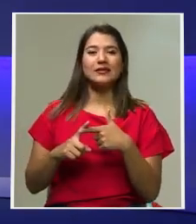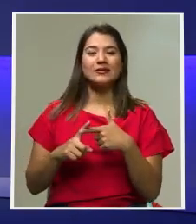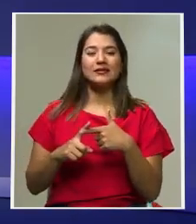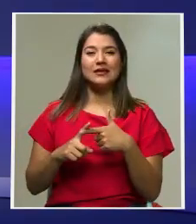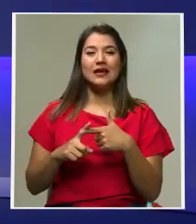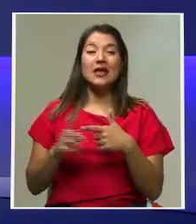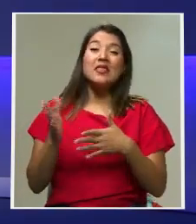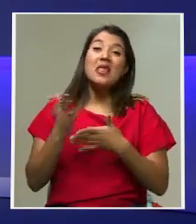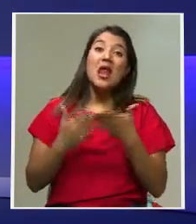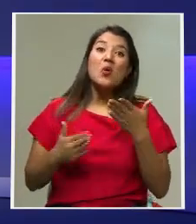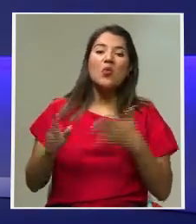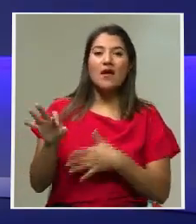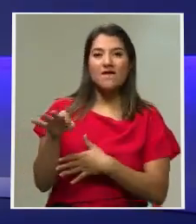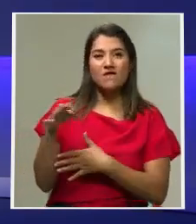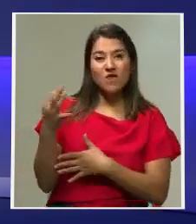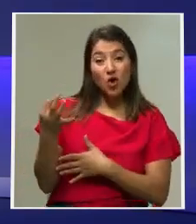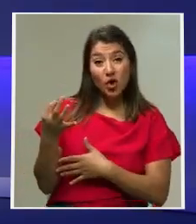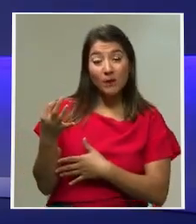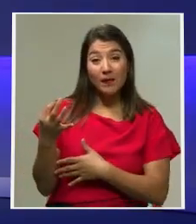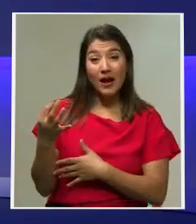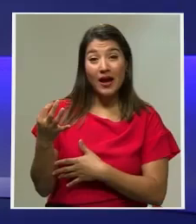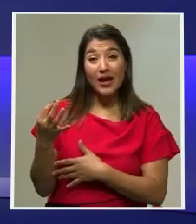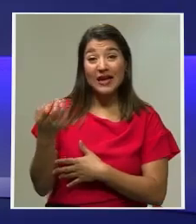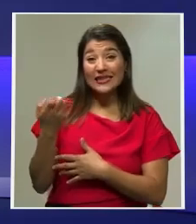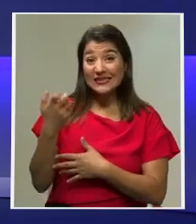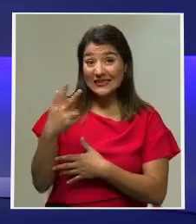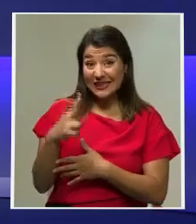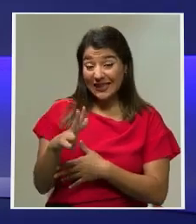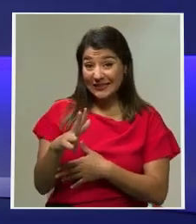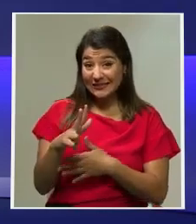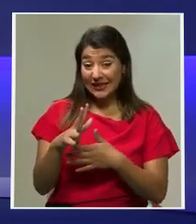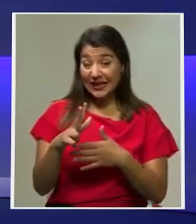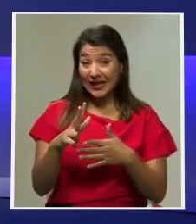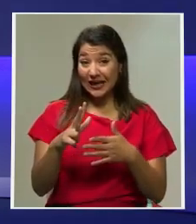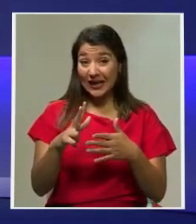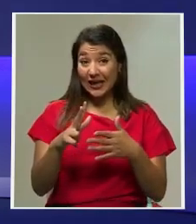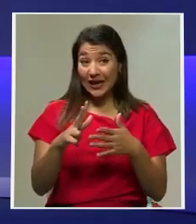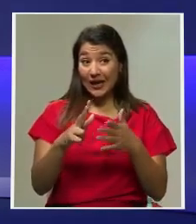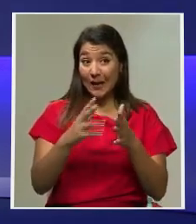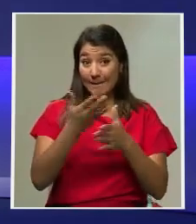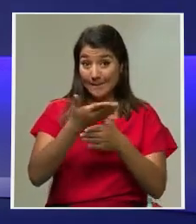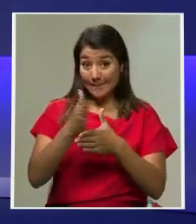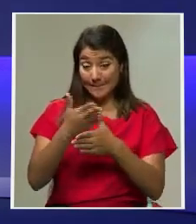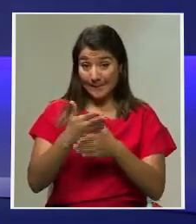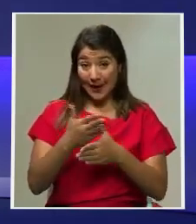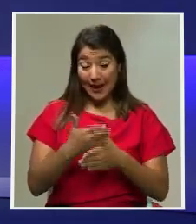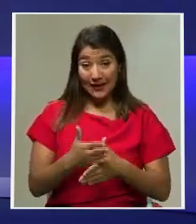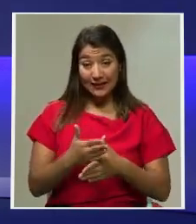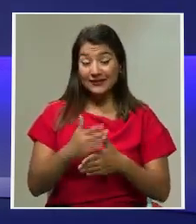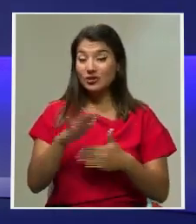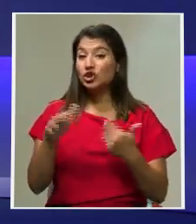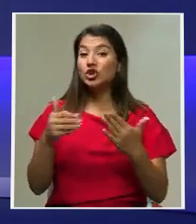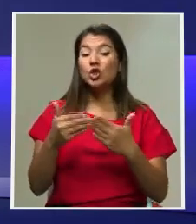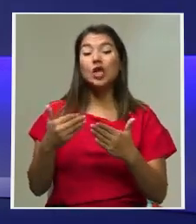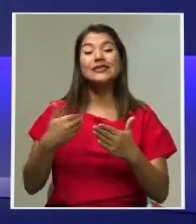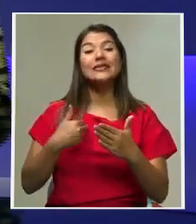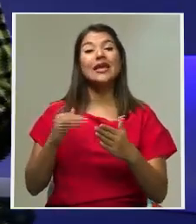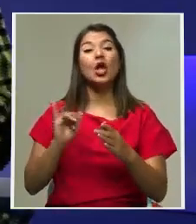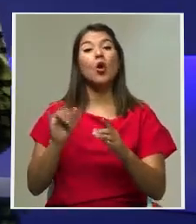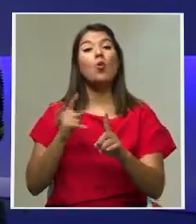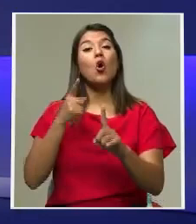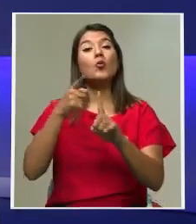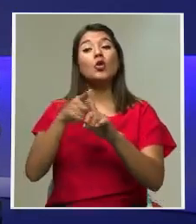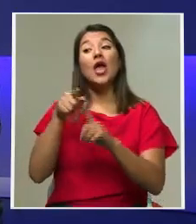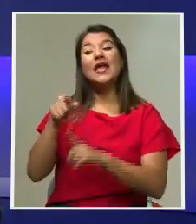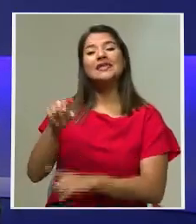de alguna u otra manera, los 13 textos parten del entendido de que esas series hablan